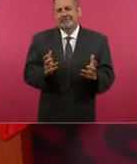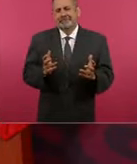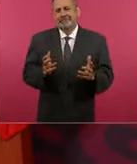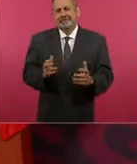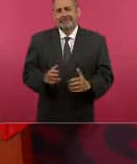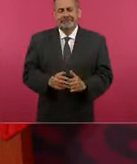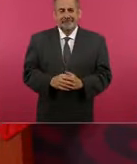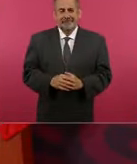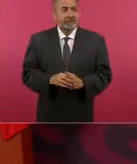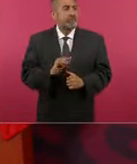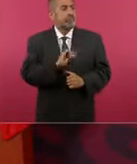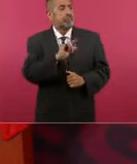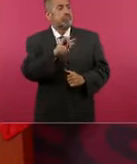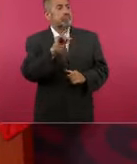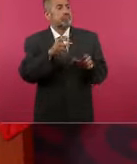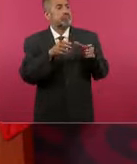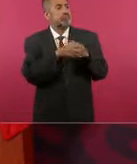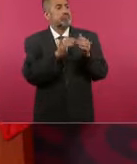la élite